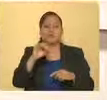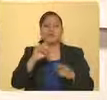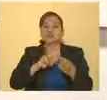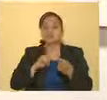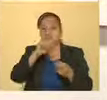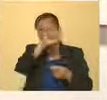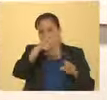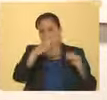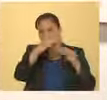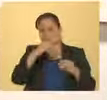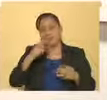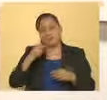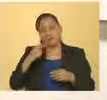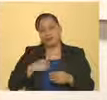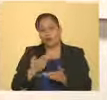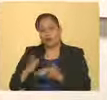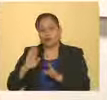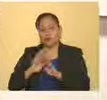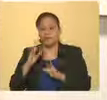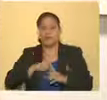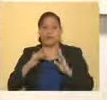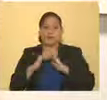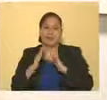Bueno, yo en el jardín.